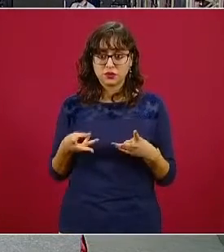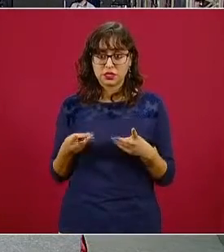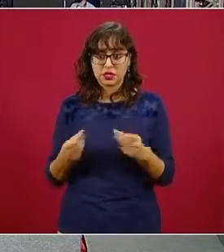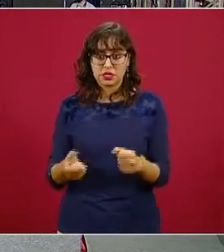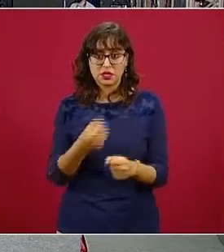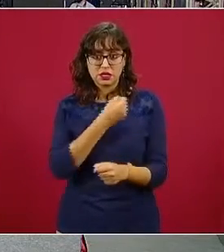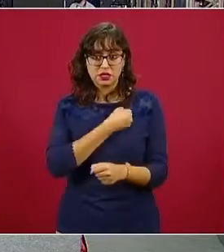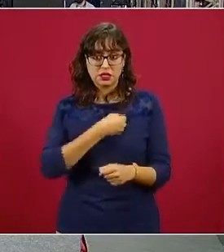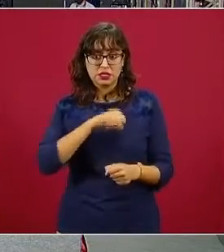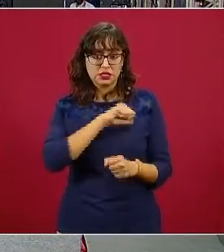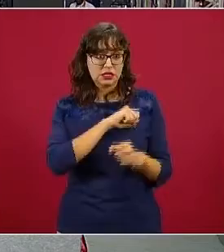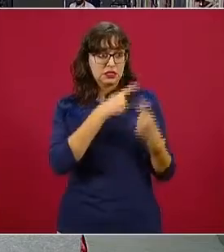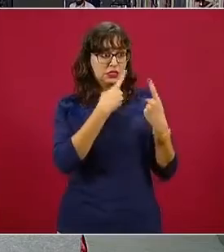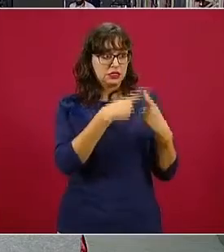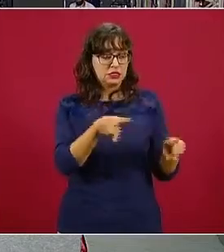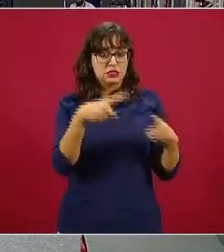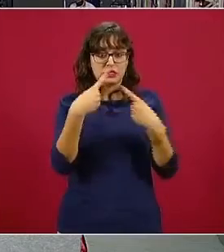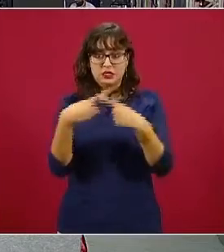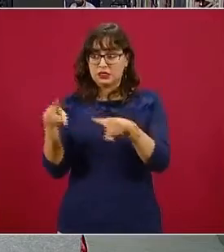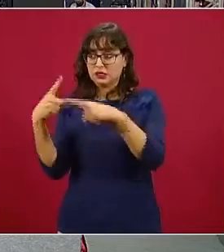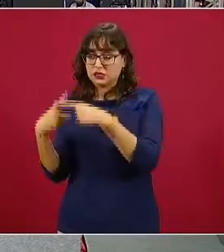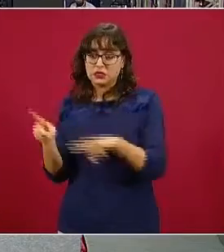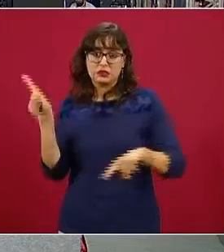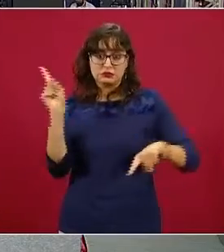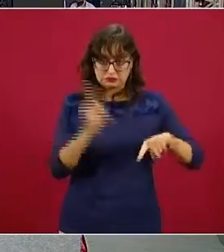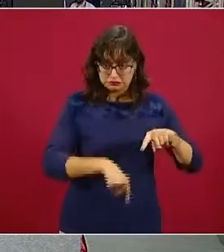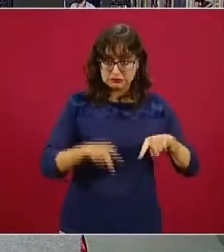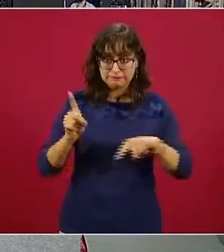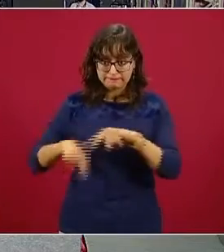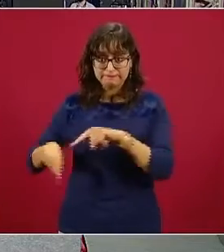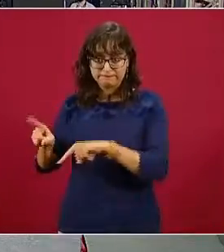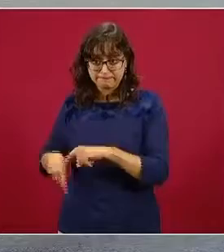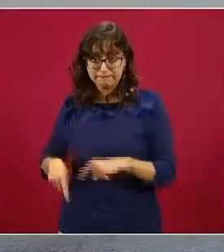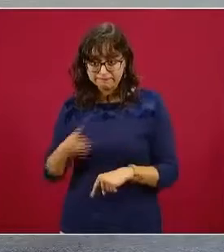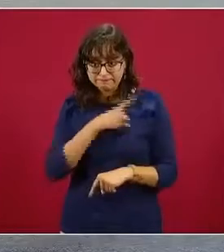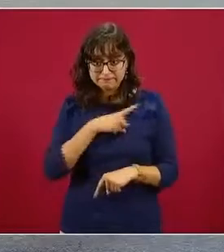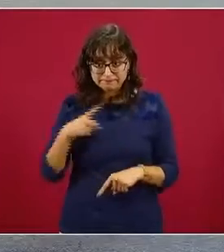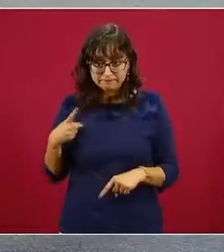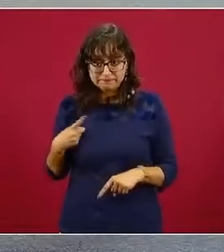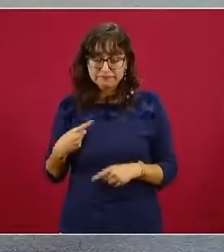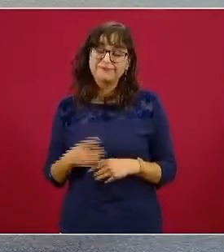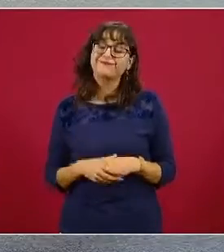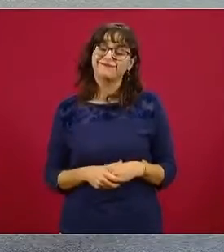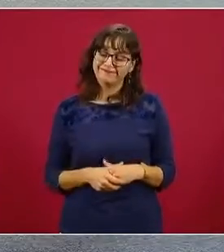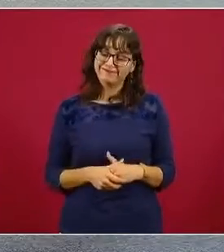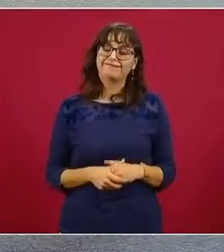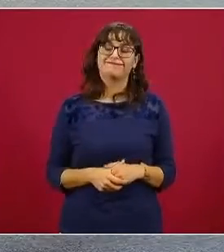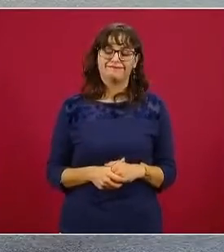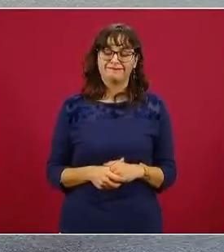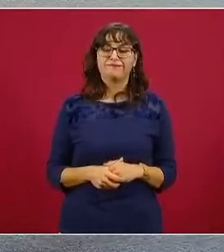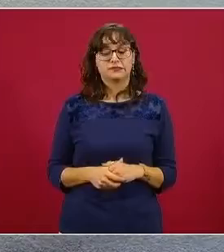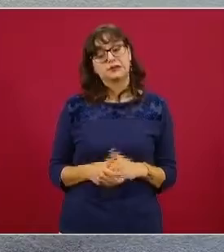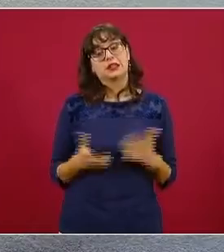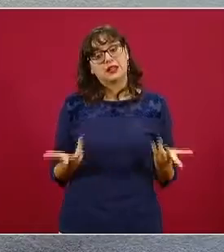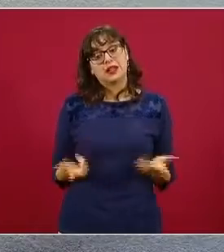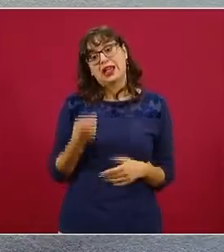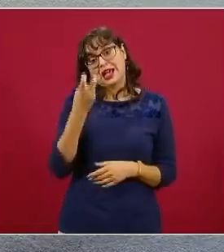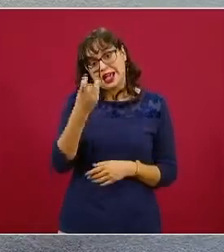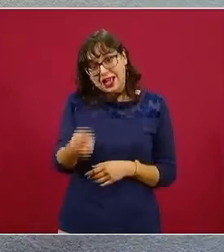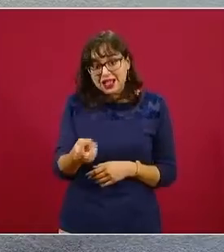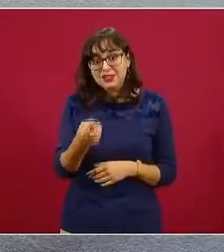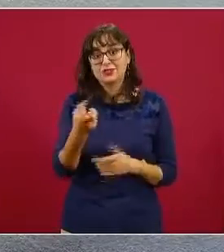salud que hay, por ejemplo, de Pemex al IMSS, al ISSSTE. Sí, desde luego. Esto, desde luego, necesitaría